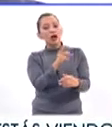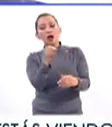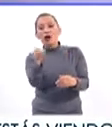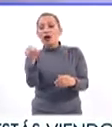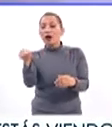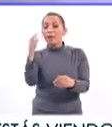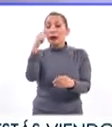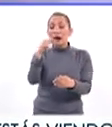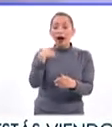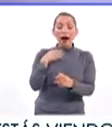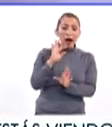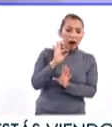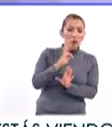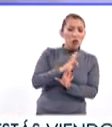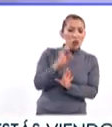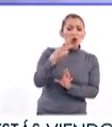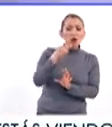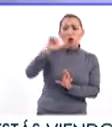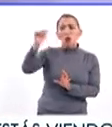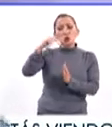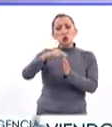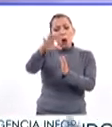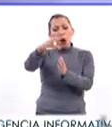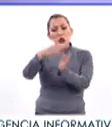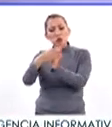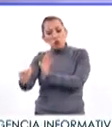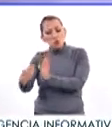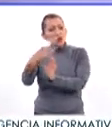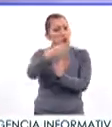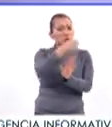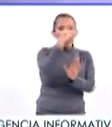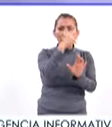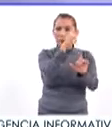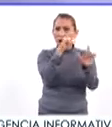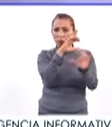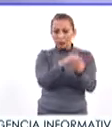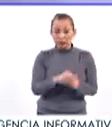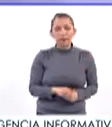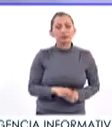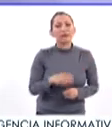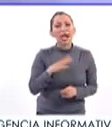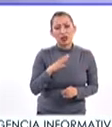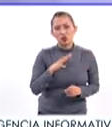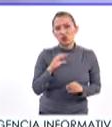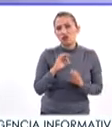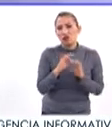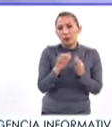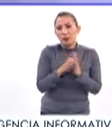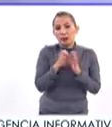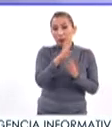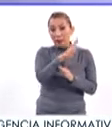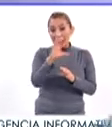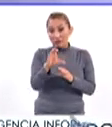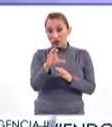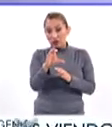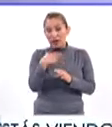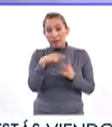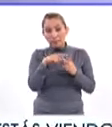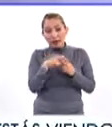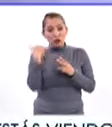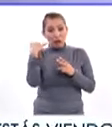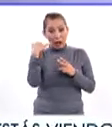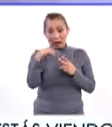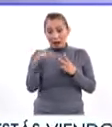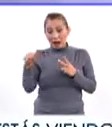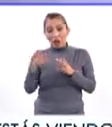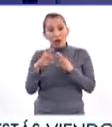subnacionales para que esas experiencias subnacionales sean rescatadas a nivel nacional. Hemos tenido modelos, por ejemplo, en Baja California nació en